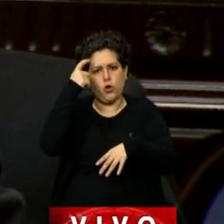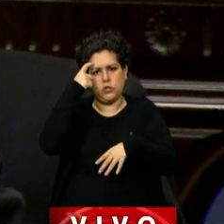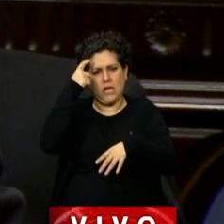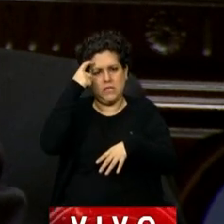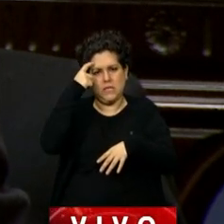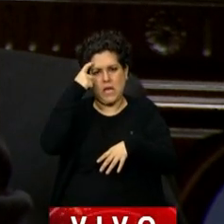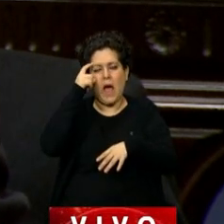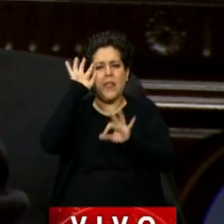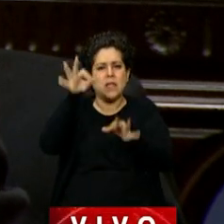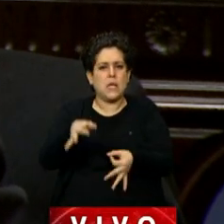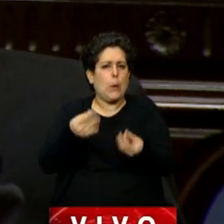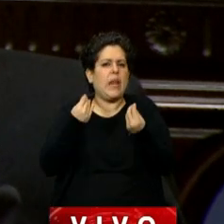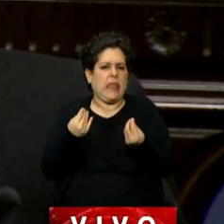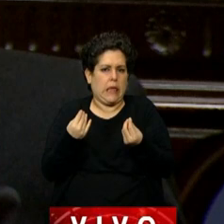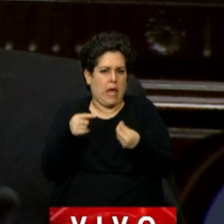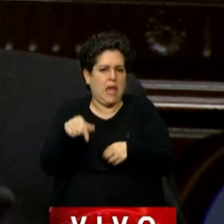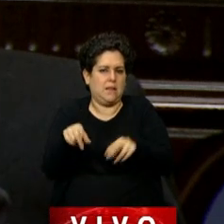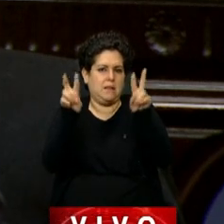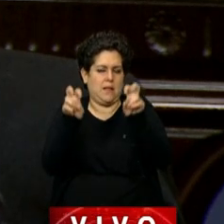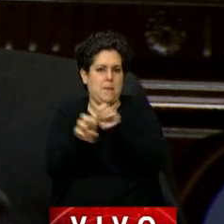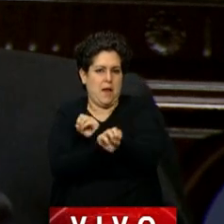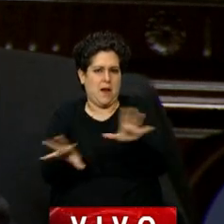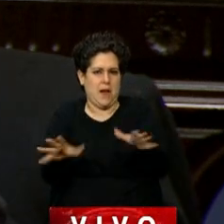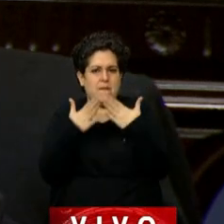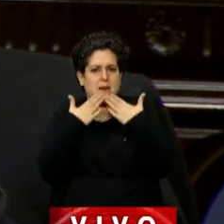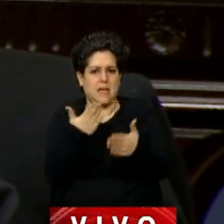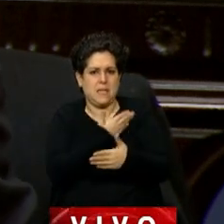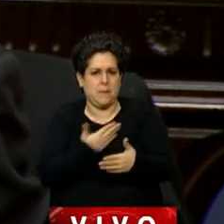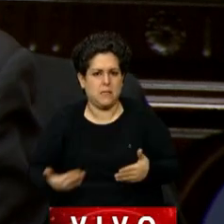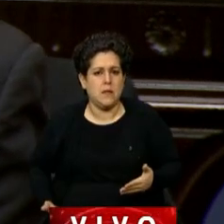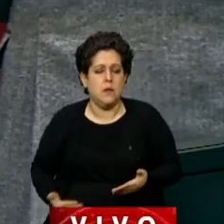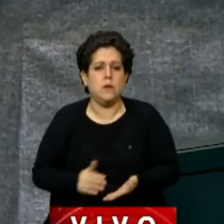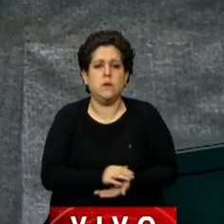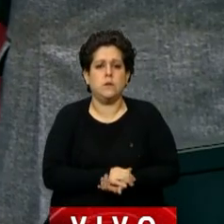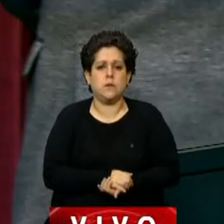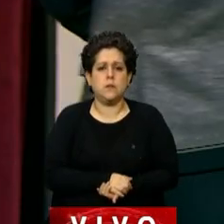conciencia de la gravedad de este tema. Gracias, señor presidente.